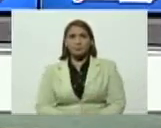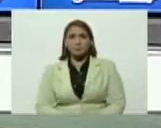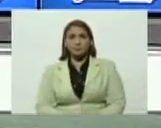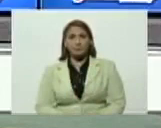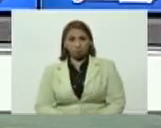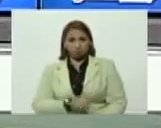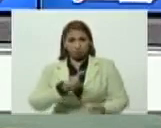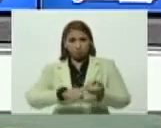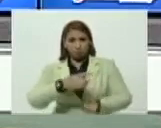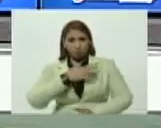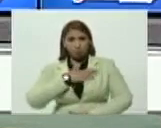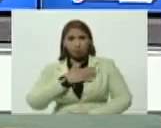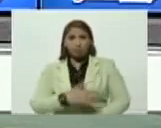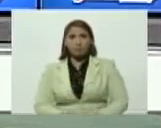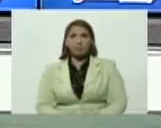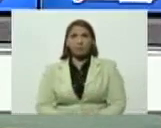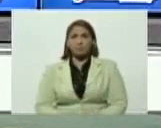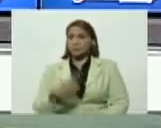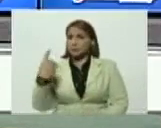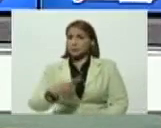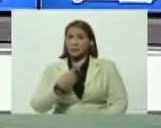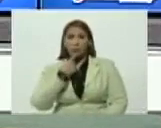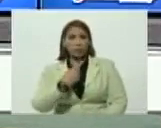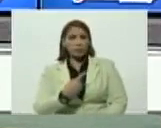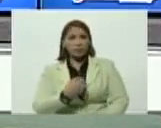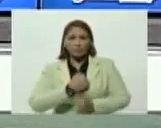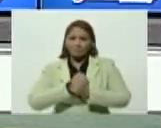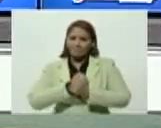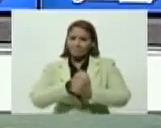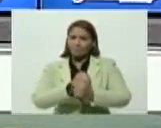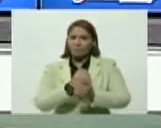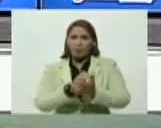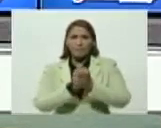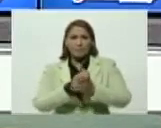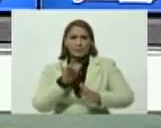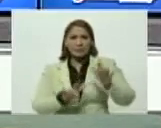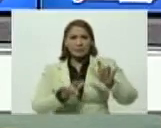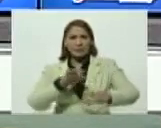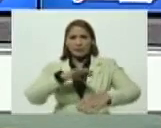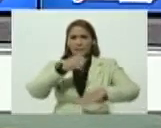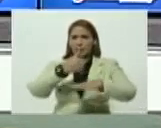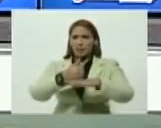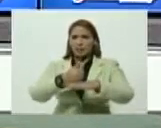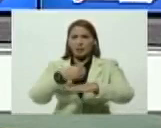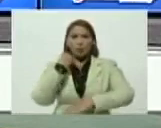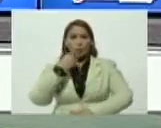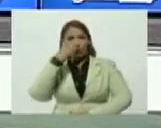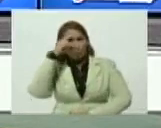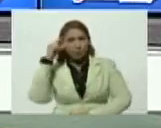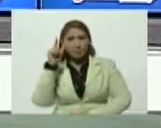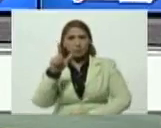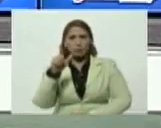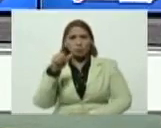combatiente. Tengo que decirla, querida compañera secretaria general de la JPSUV,